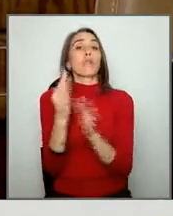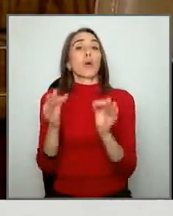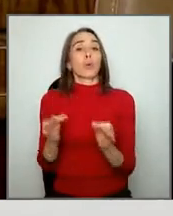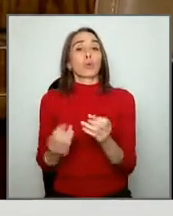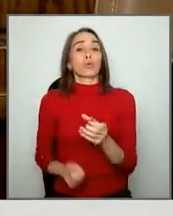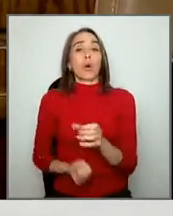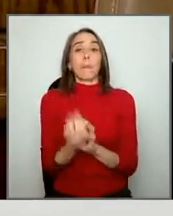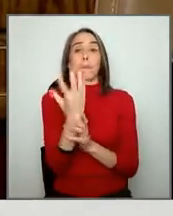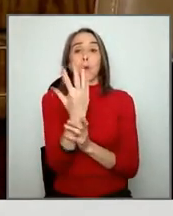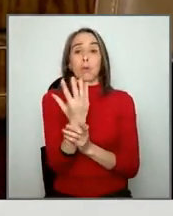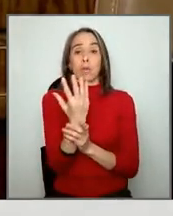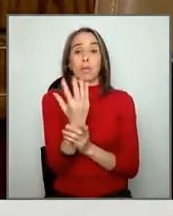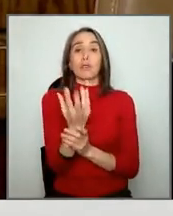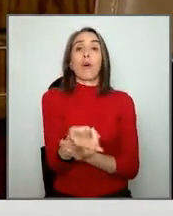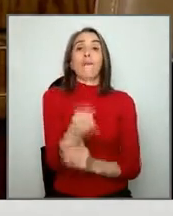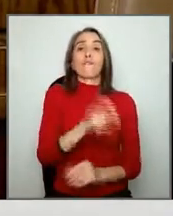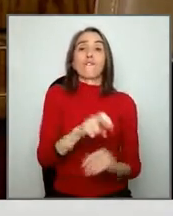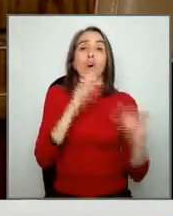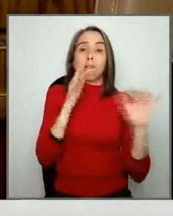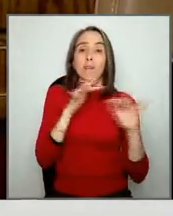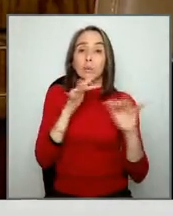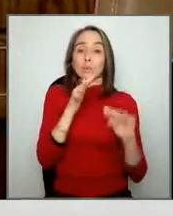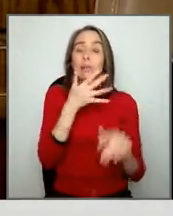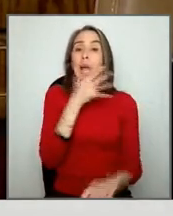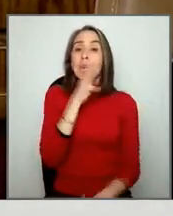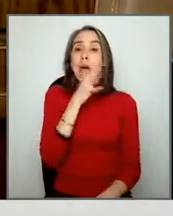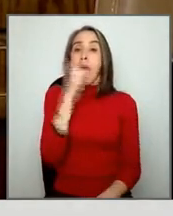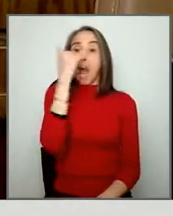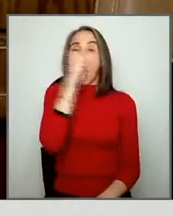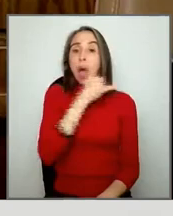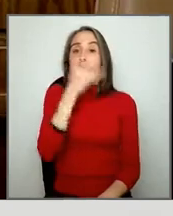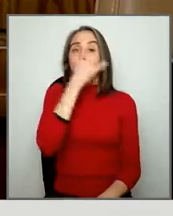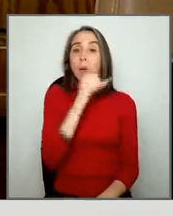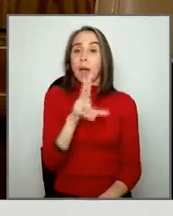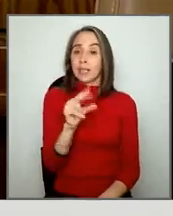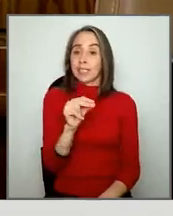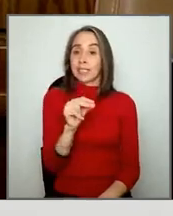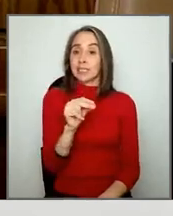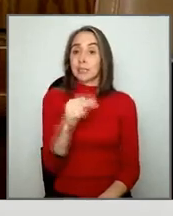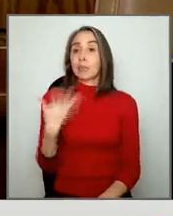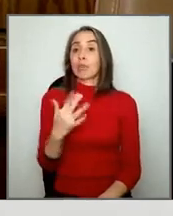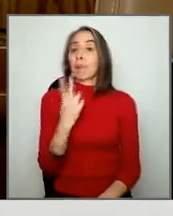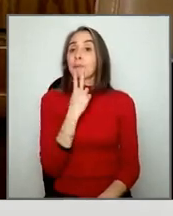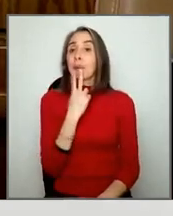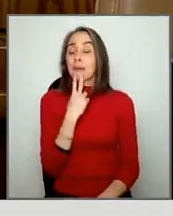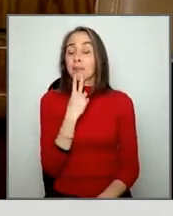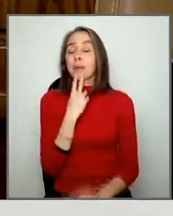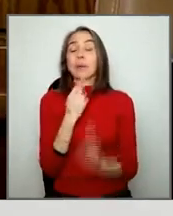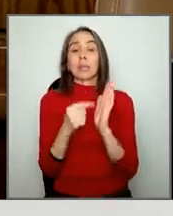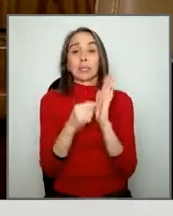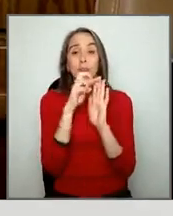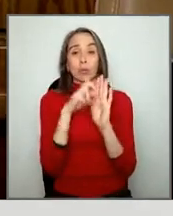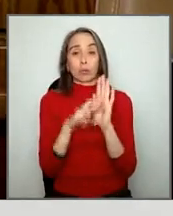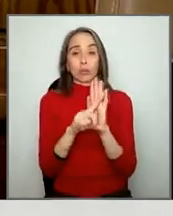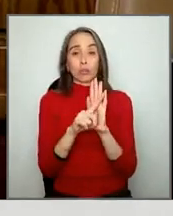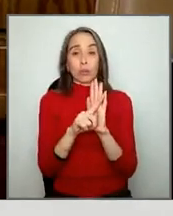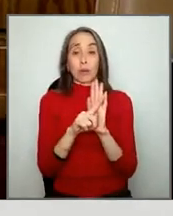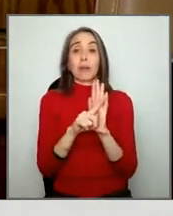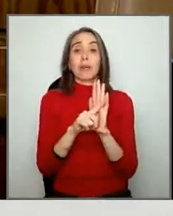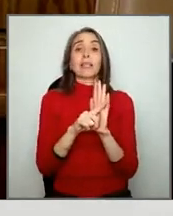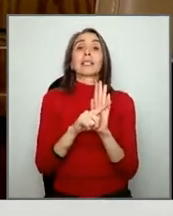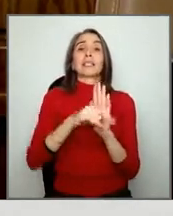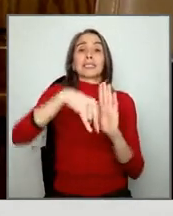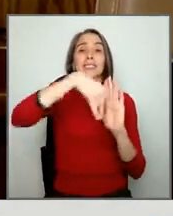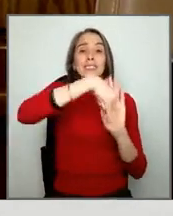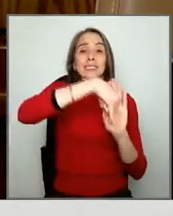la reutilización de este elemento vital Estas son las iniciativas que en chiloé se requiere más que